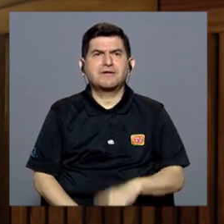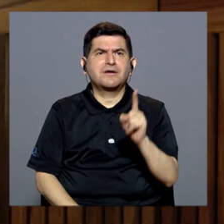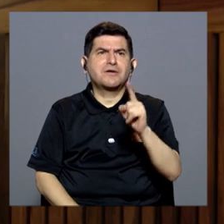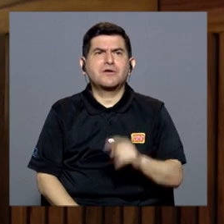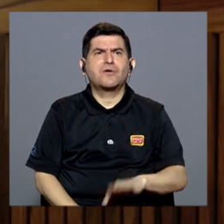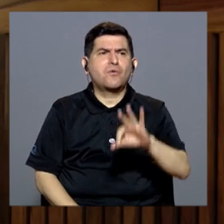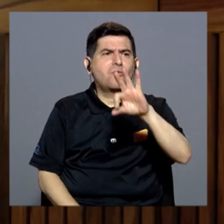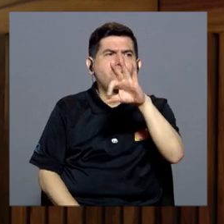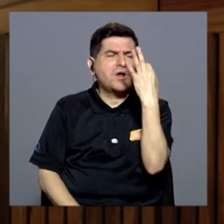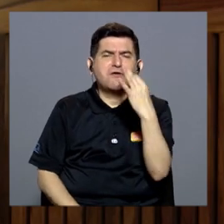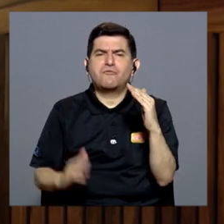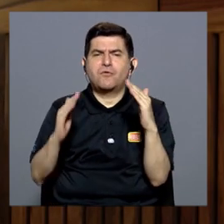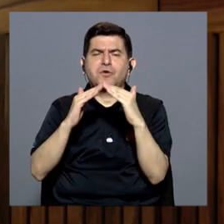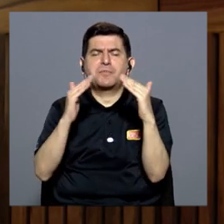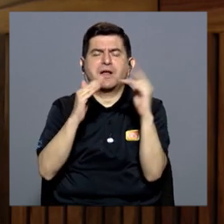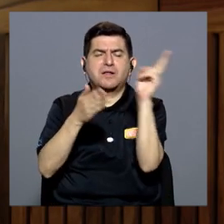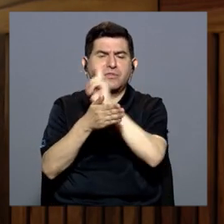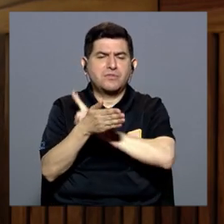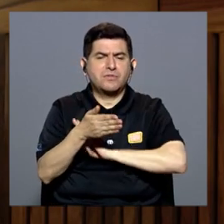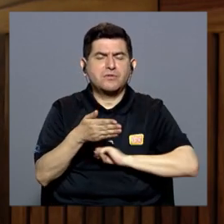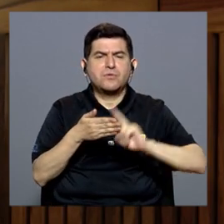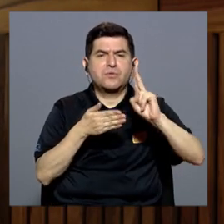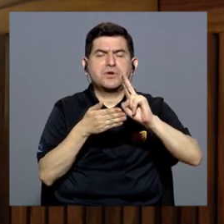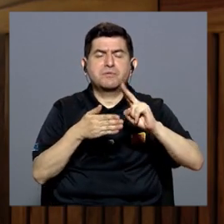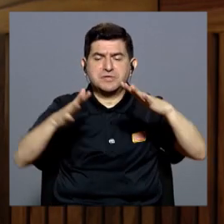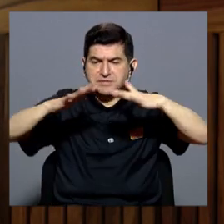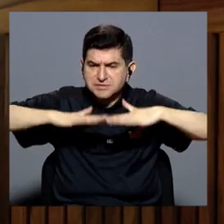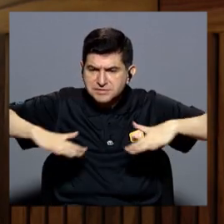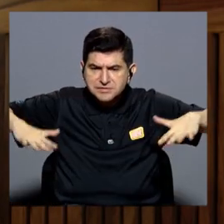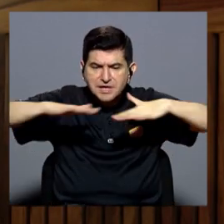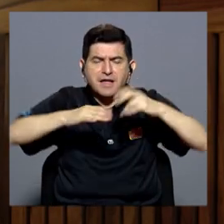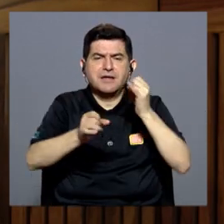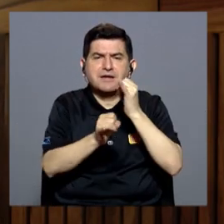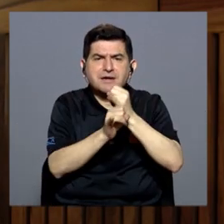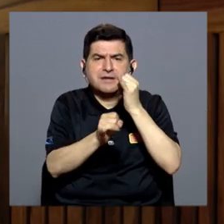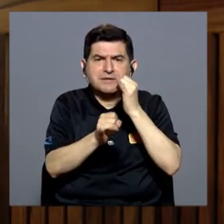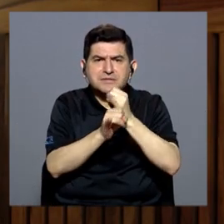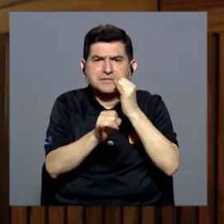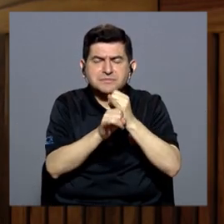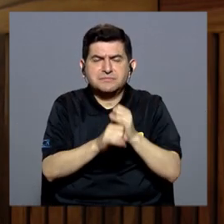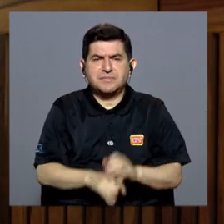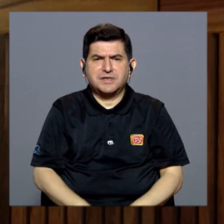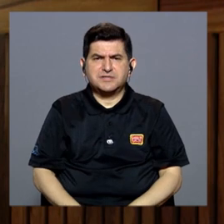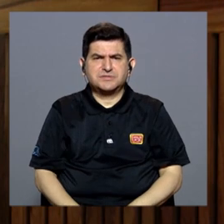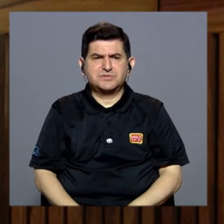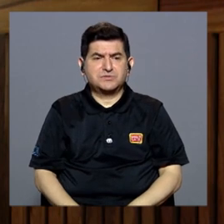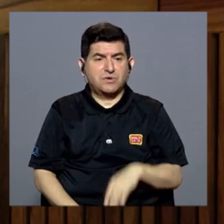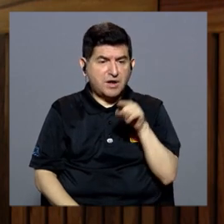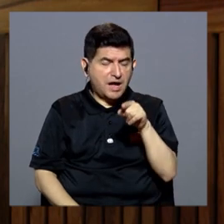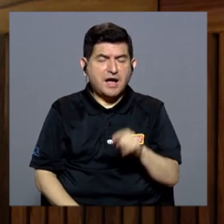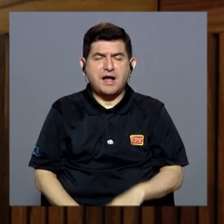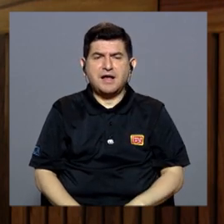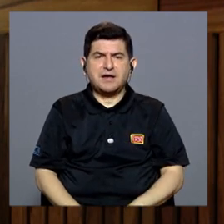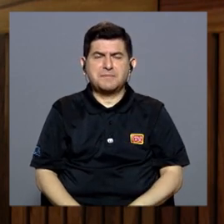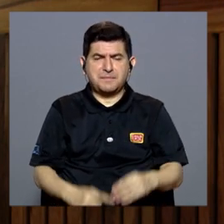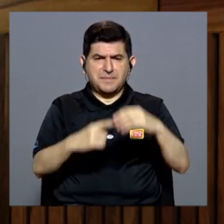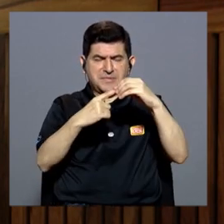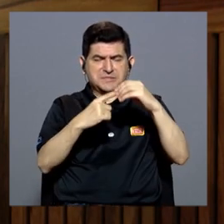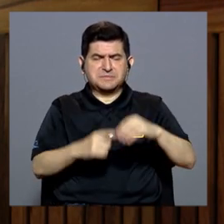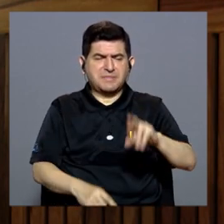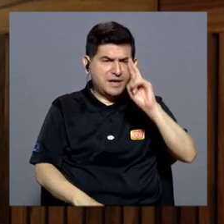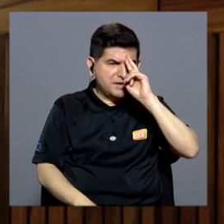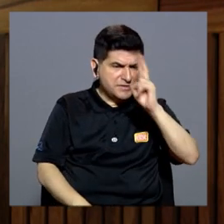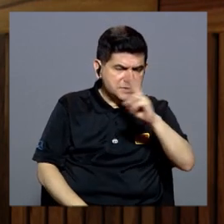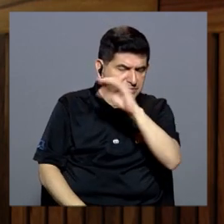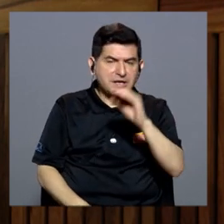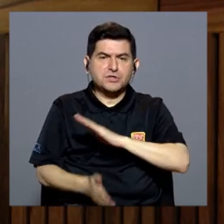una forma de convivencia universitaria, de convivencia institucional, basada en el respeto y la dignidad.